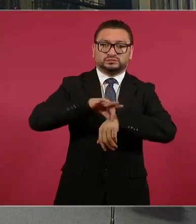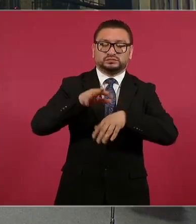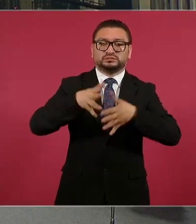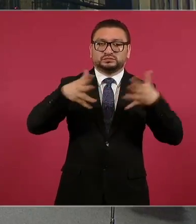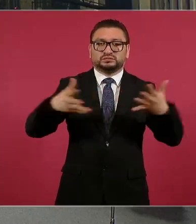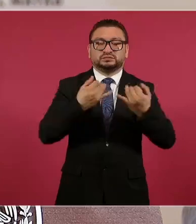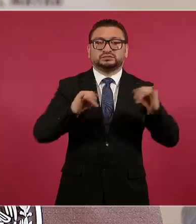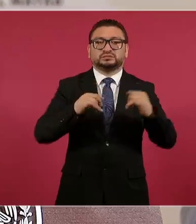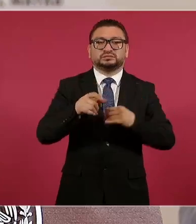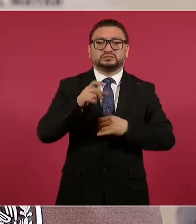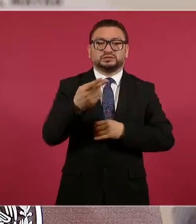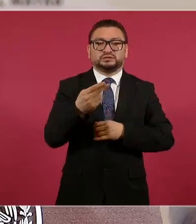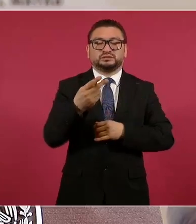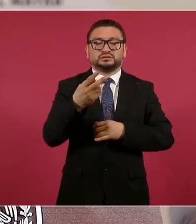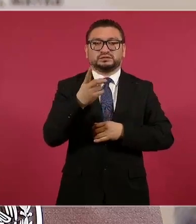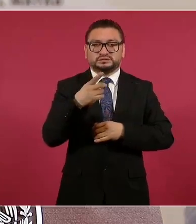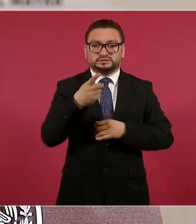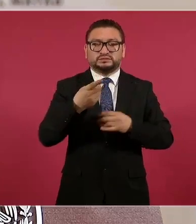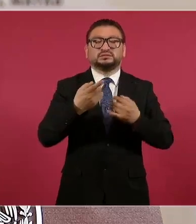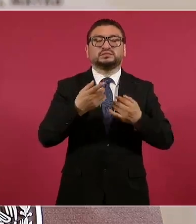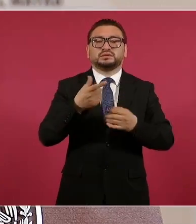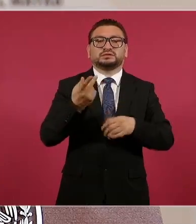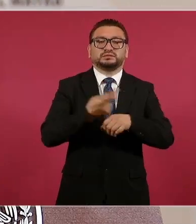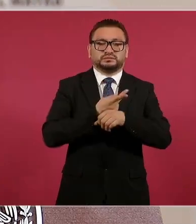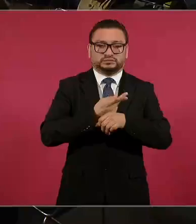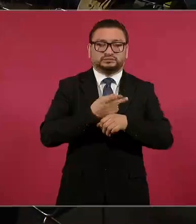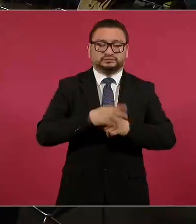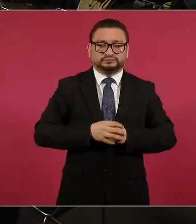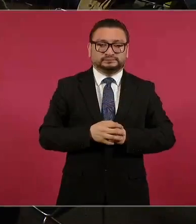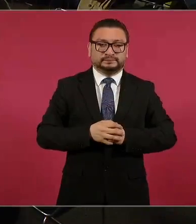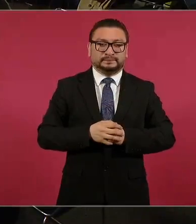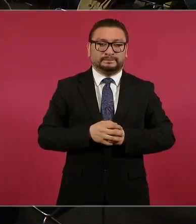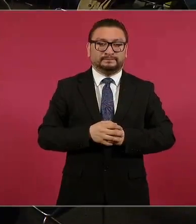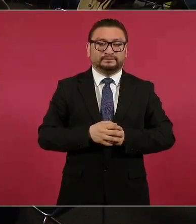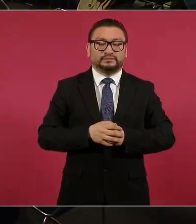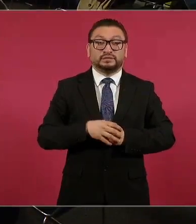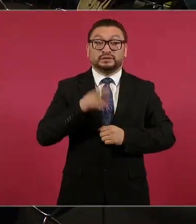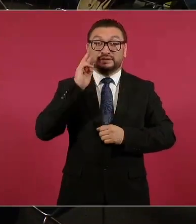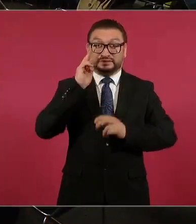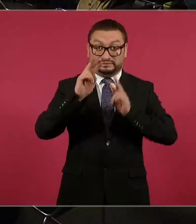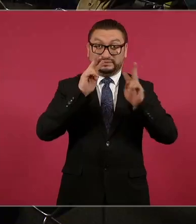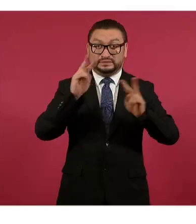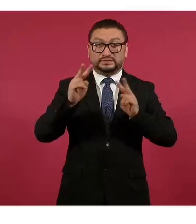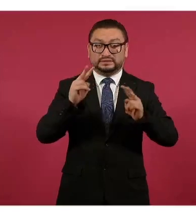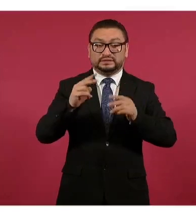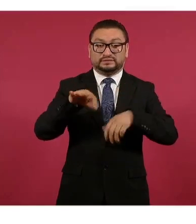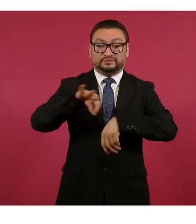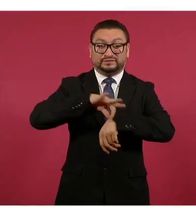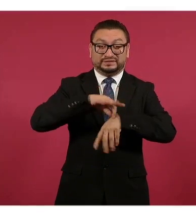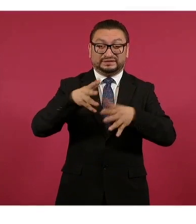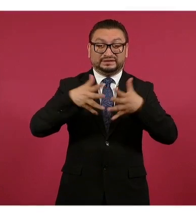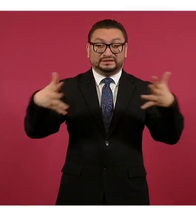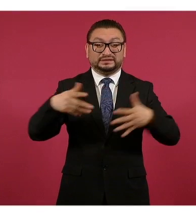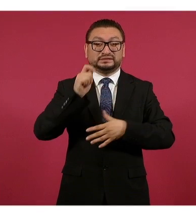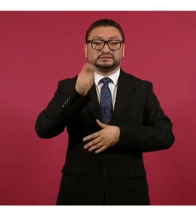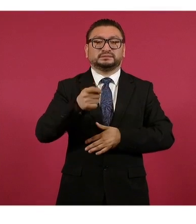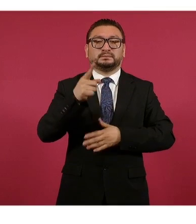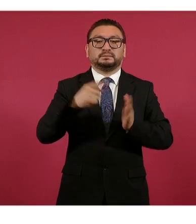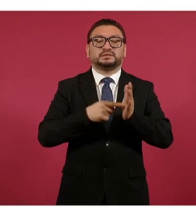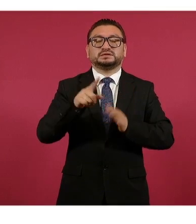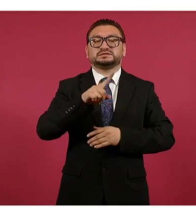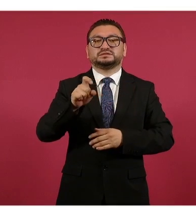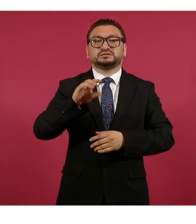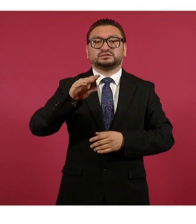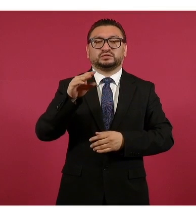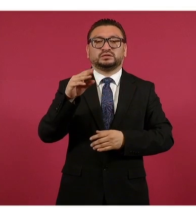del 29 de diciembre. Como ustedes pueden ver, el universo con el que cuenta la megafarmacia son